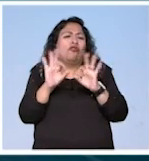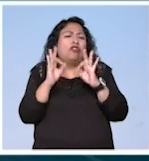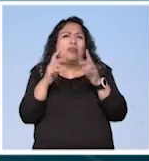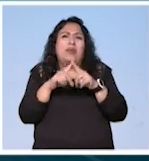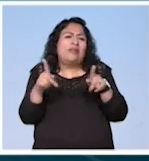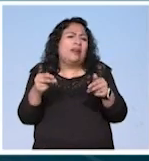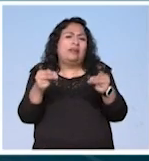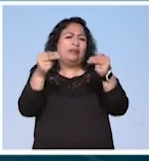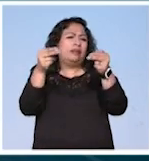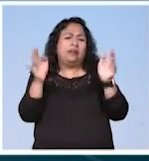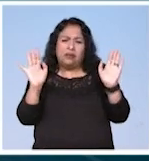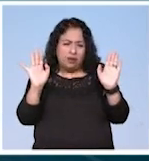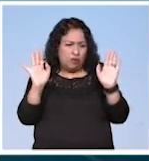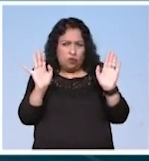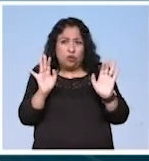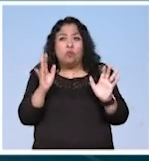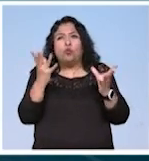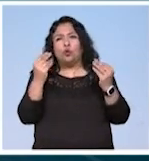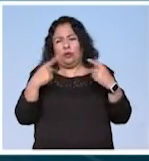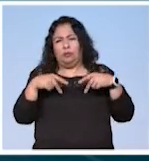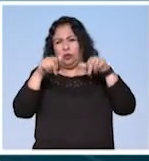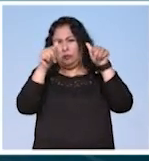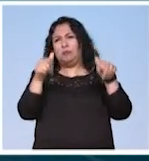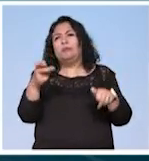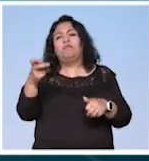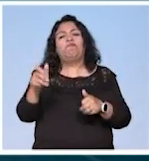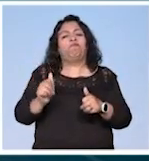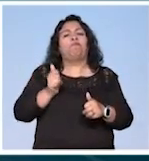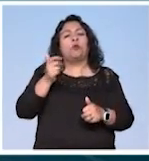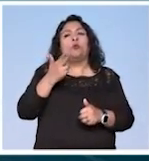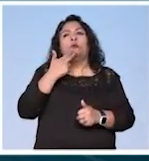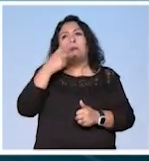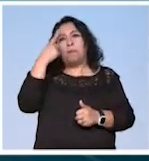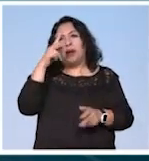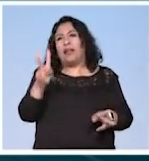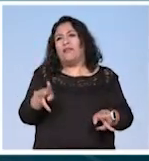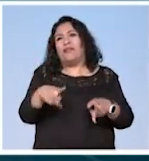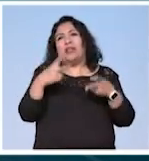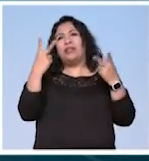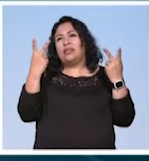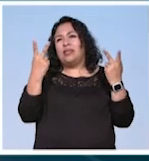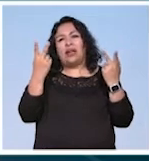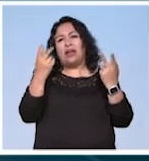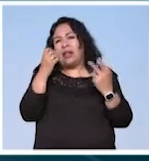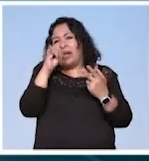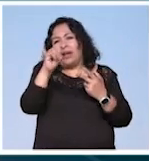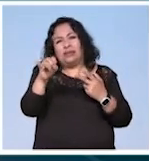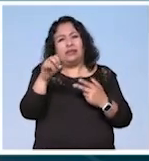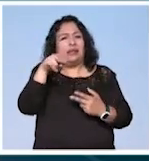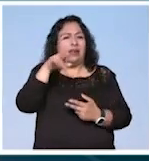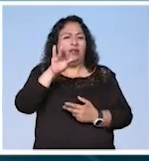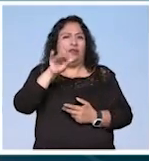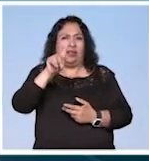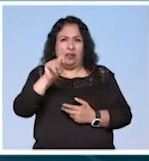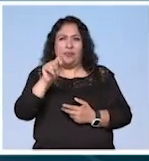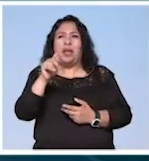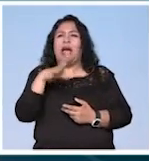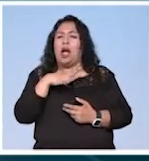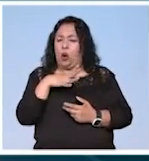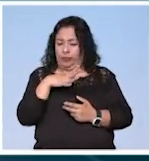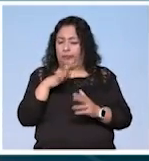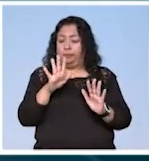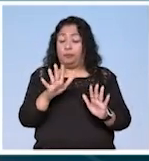un negocio y muchos artistas lo están utilizando para vender obras por ese medio ahora se dio muchísimo